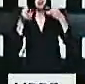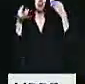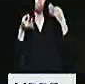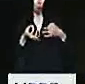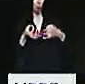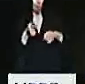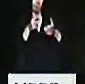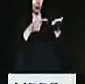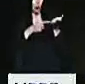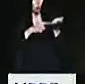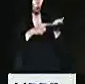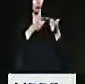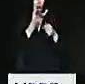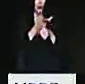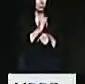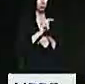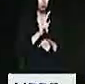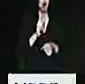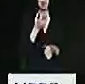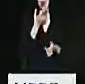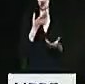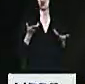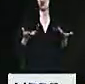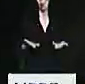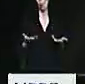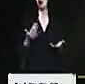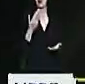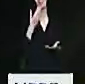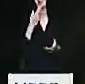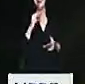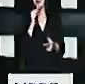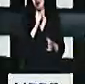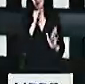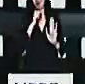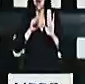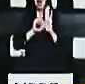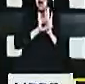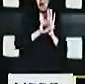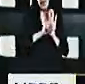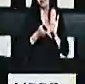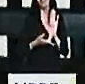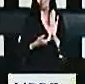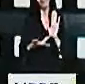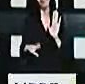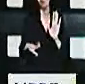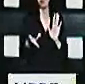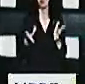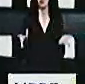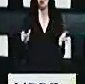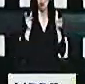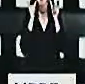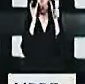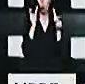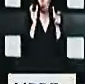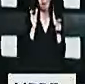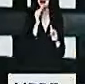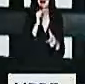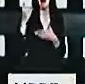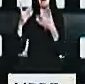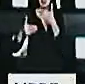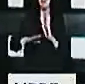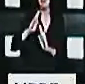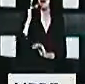tecnologías, porque en este minuto también el tema es regulatorio. Entonces, efectivamente, creo que nos falta avanzar mucho